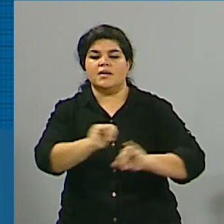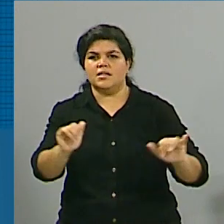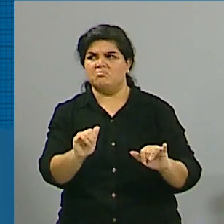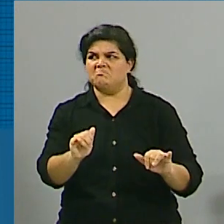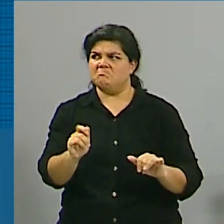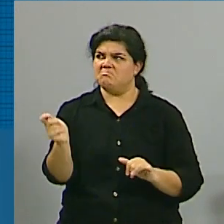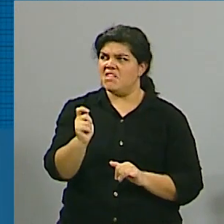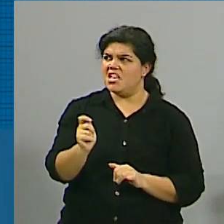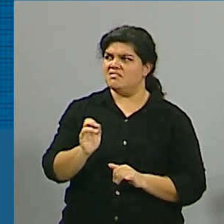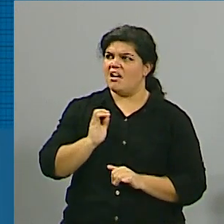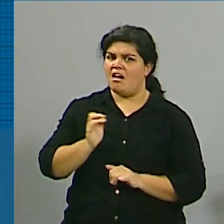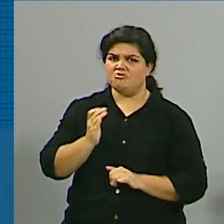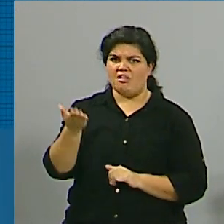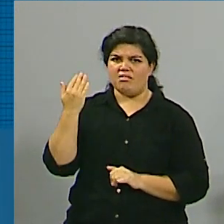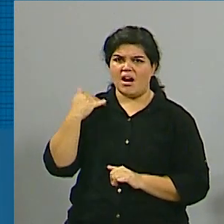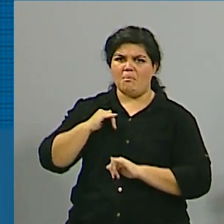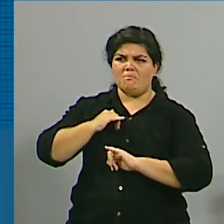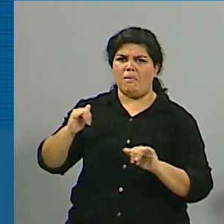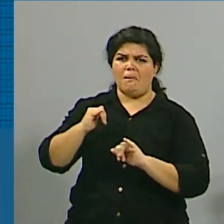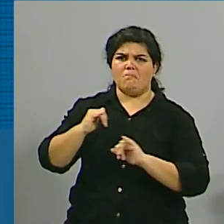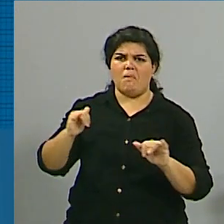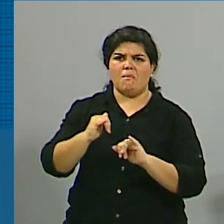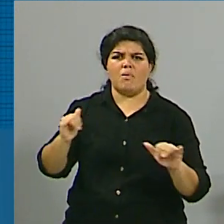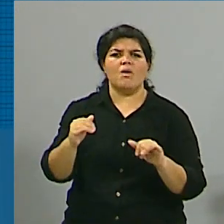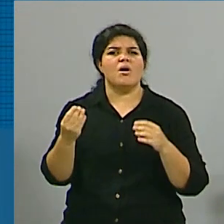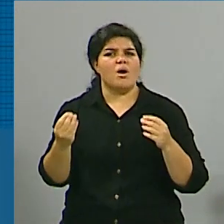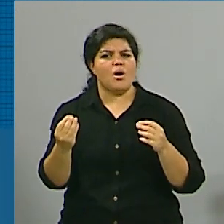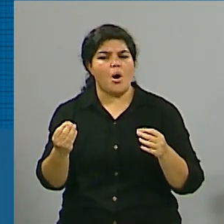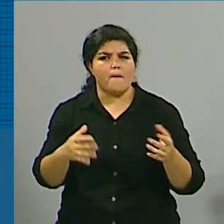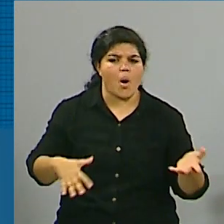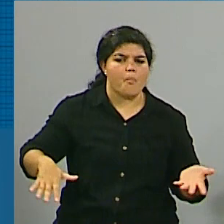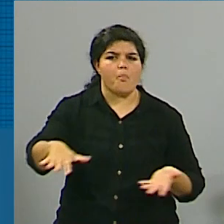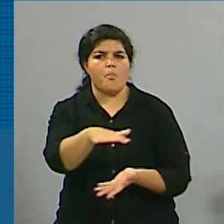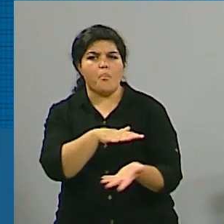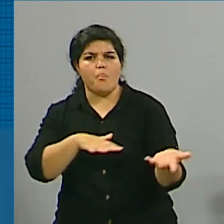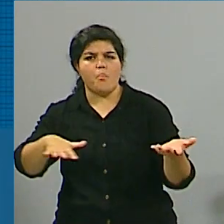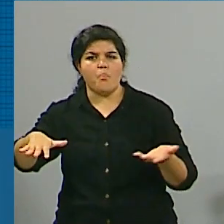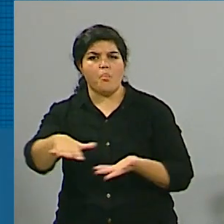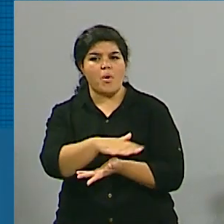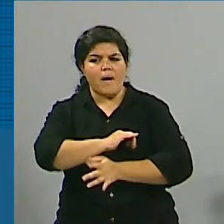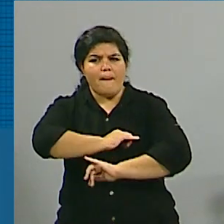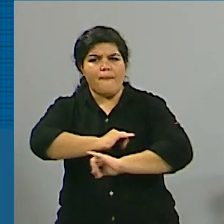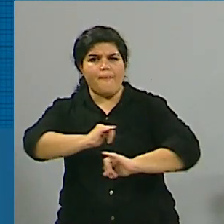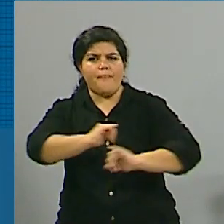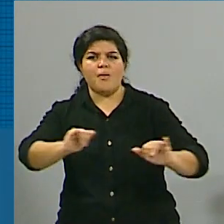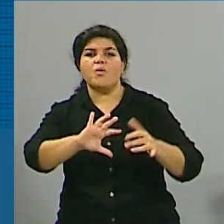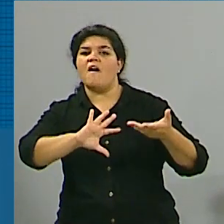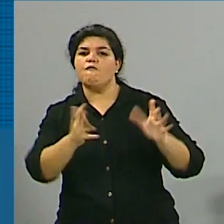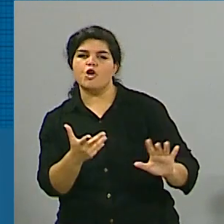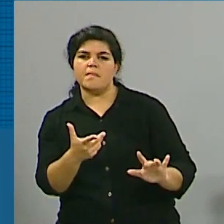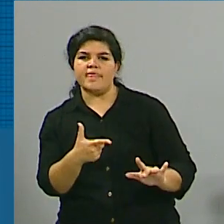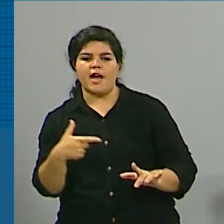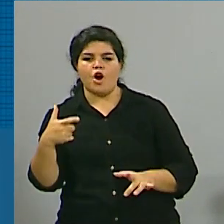y años la manera de transmitir el mensaje al electorado y a la población en general es atacar